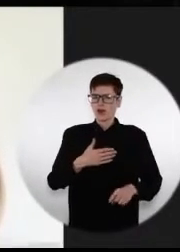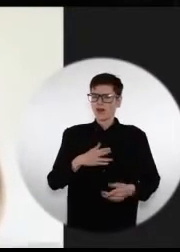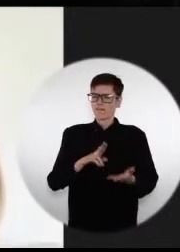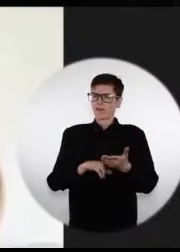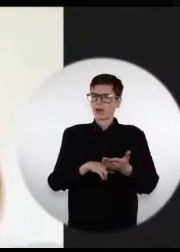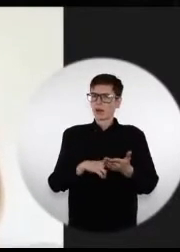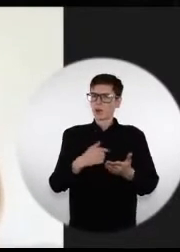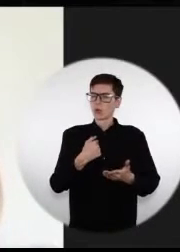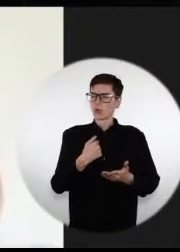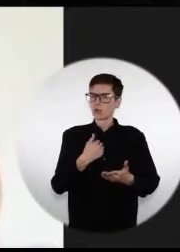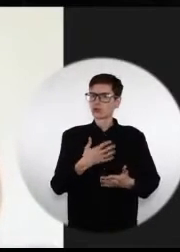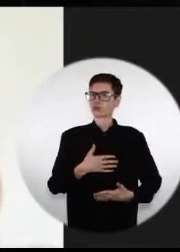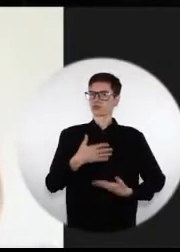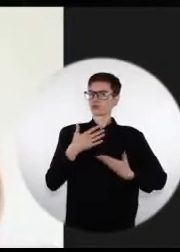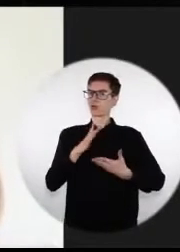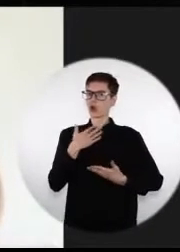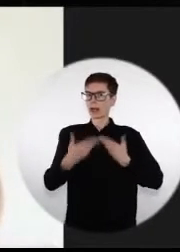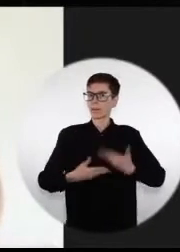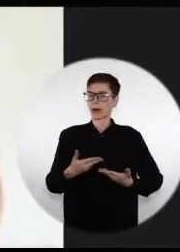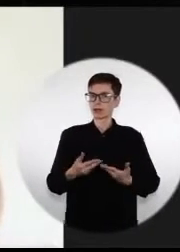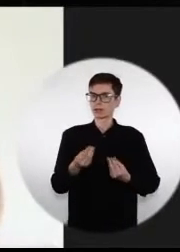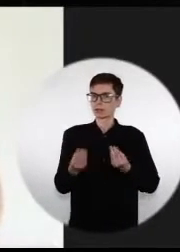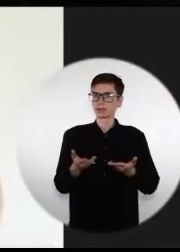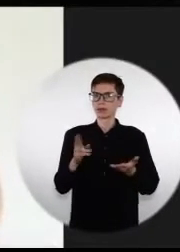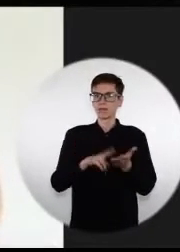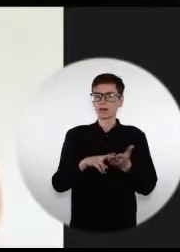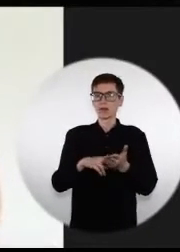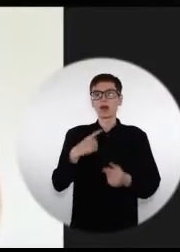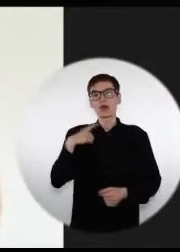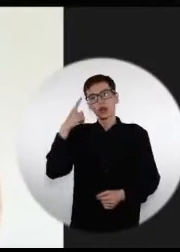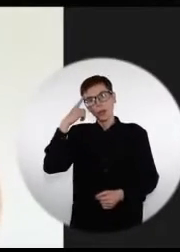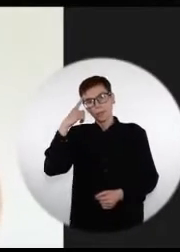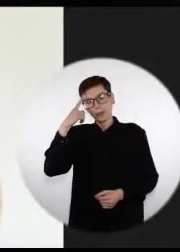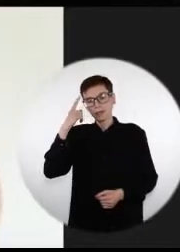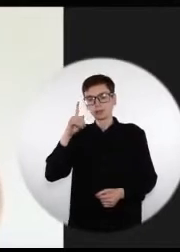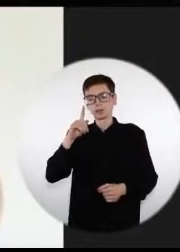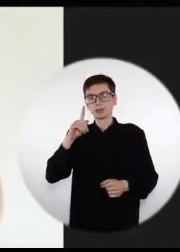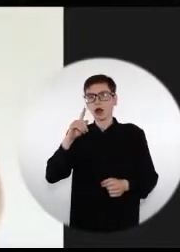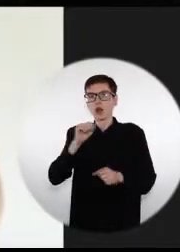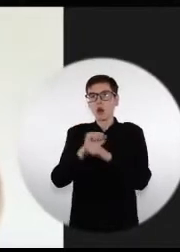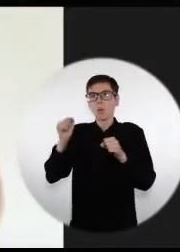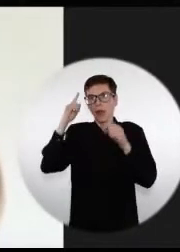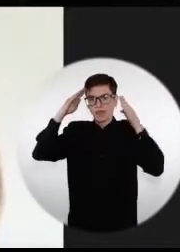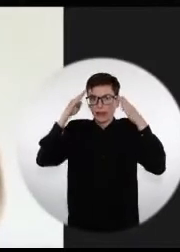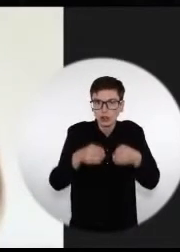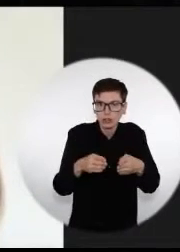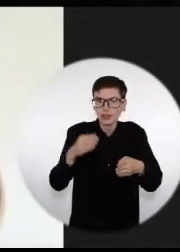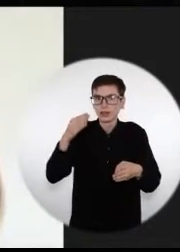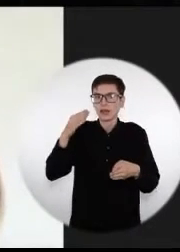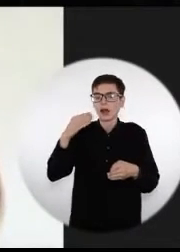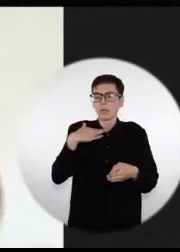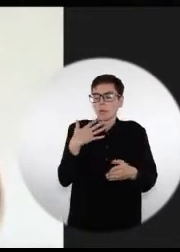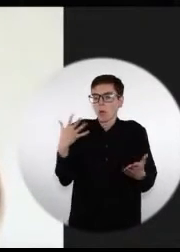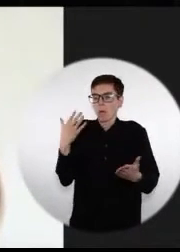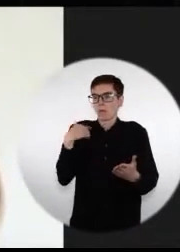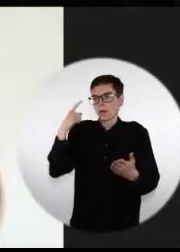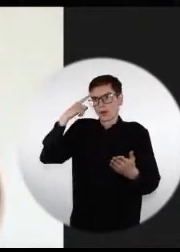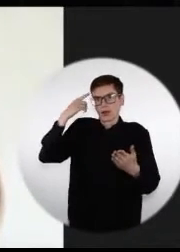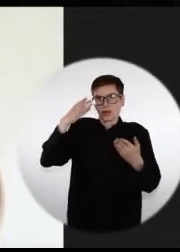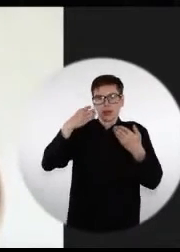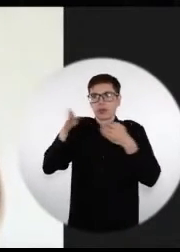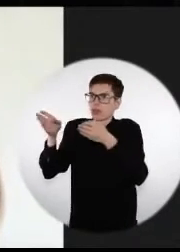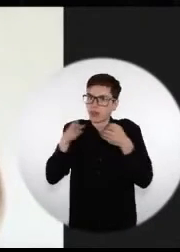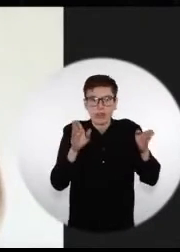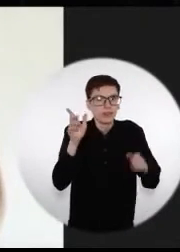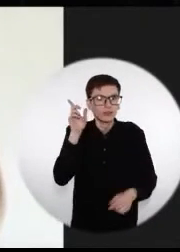y en realidad fue bastante especial lo que pasada fue me sentí un poco claro como alguien que te está contando una historia pero